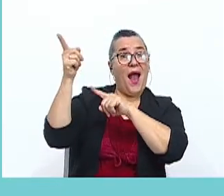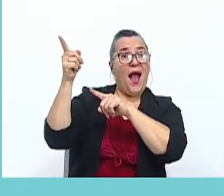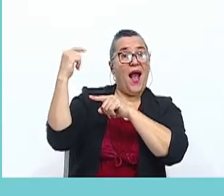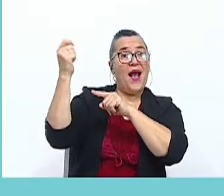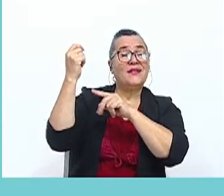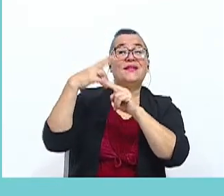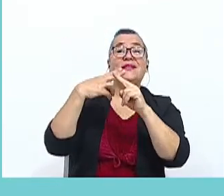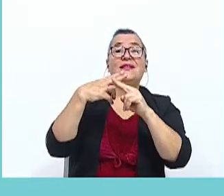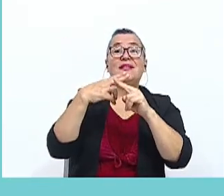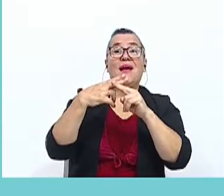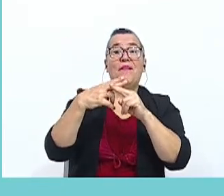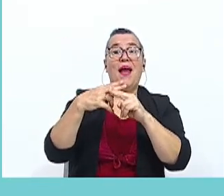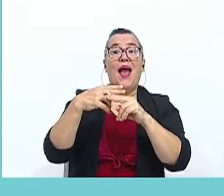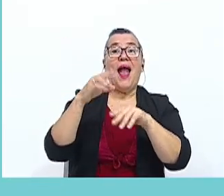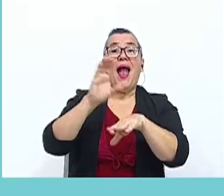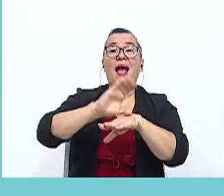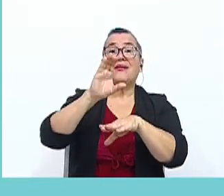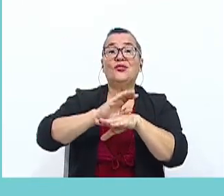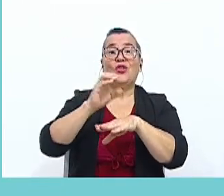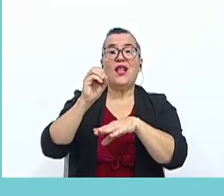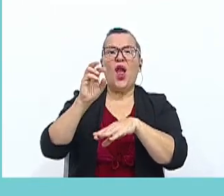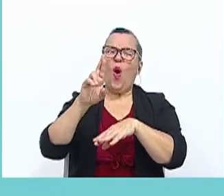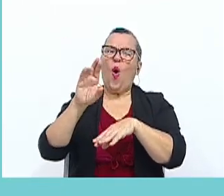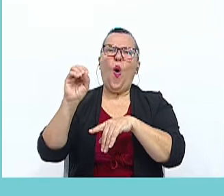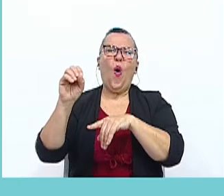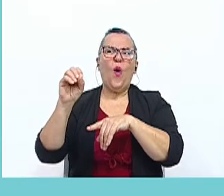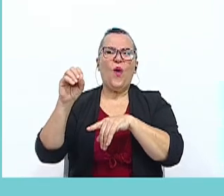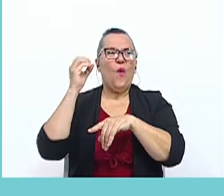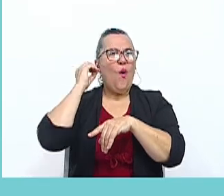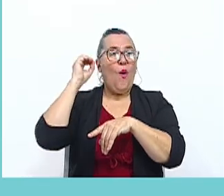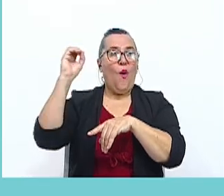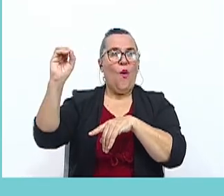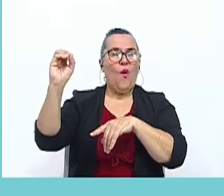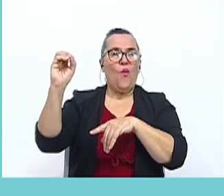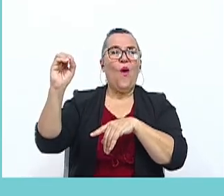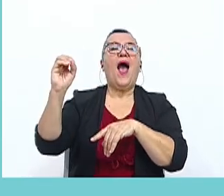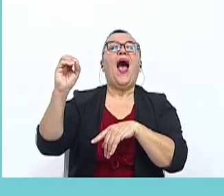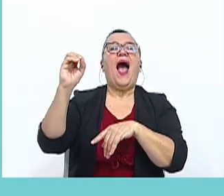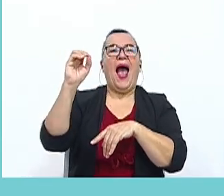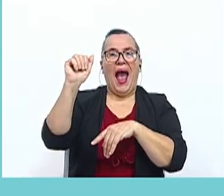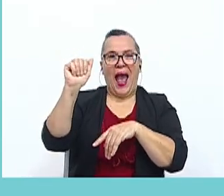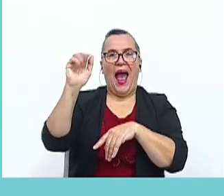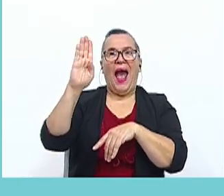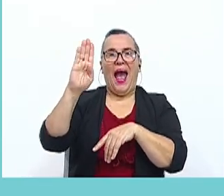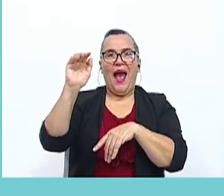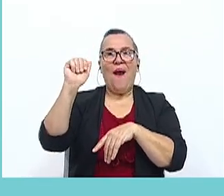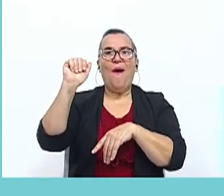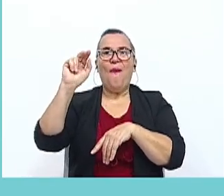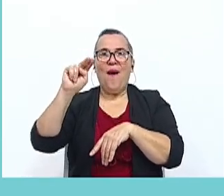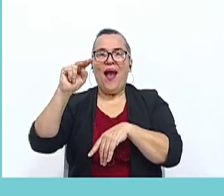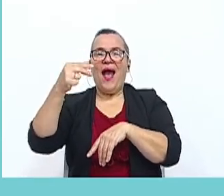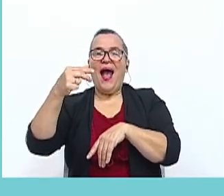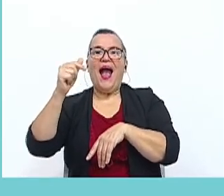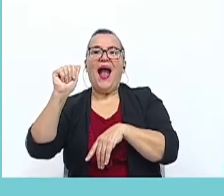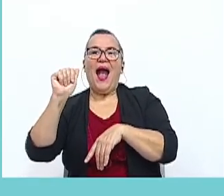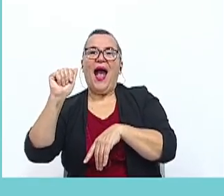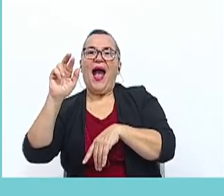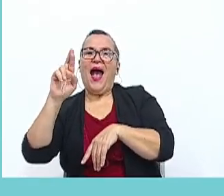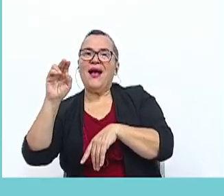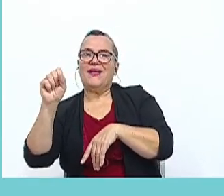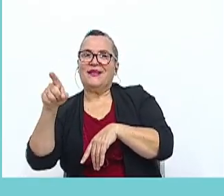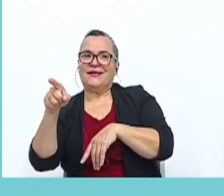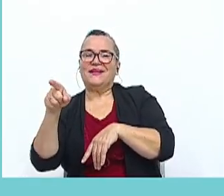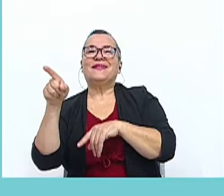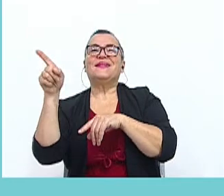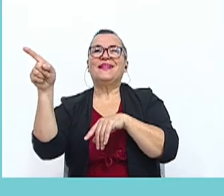el Cantón de Oro. ¿Cuál es ese cantón? Avangares, muy bien. ¿A dónde más?